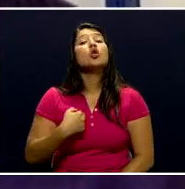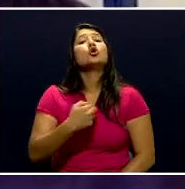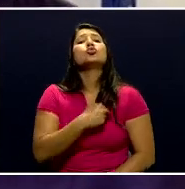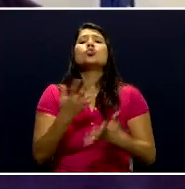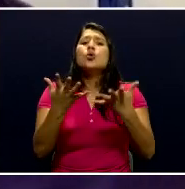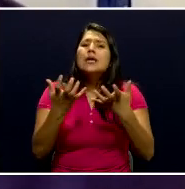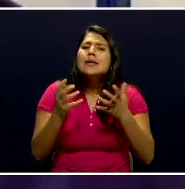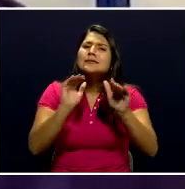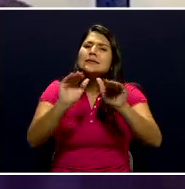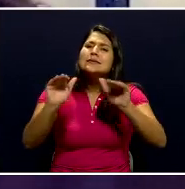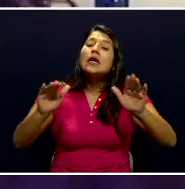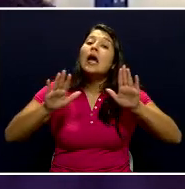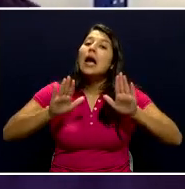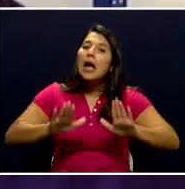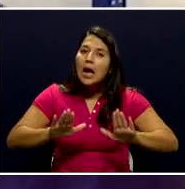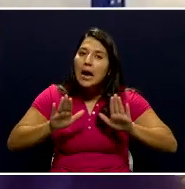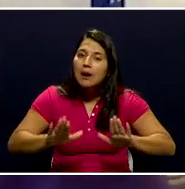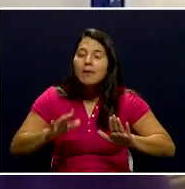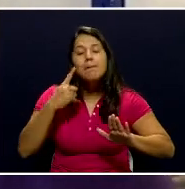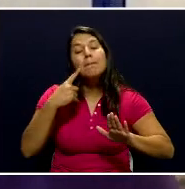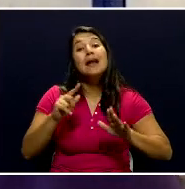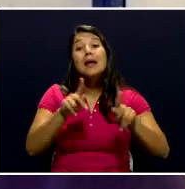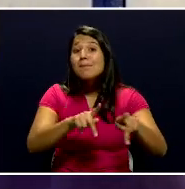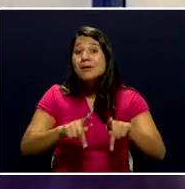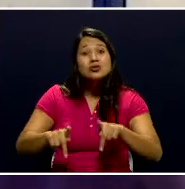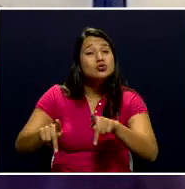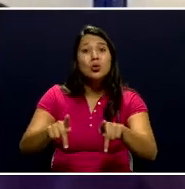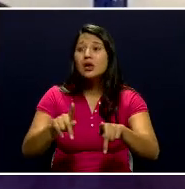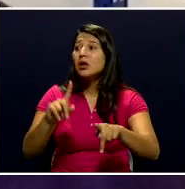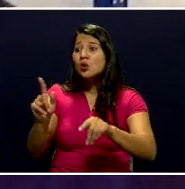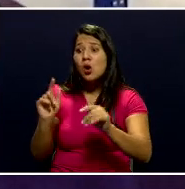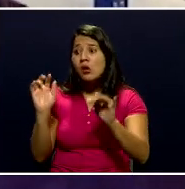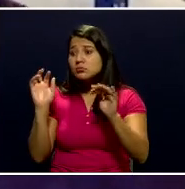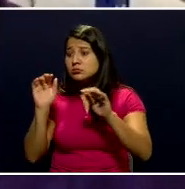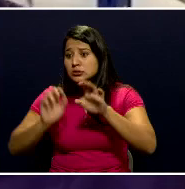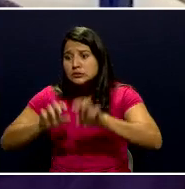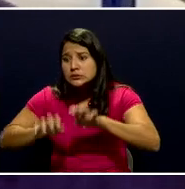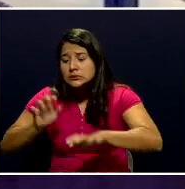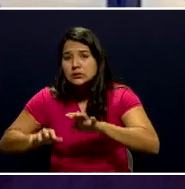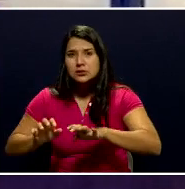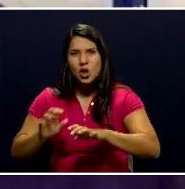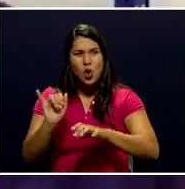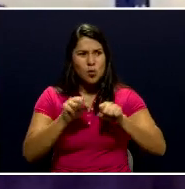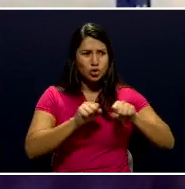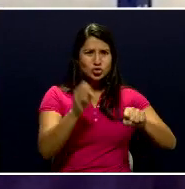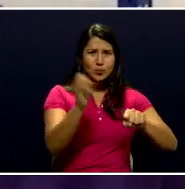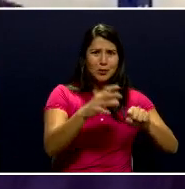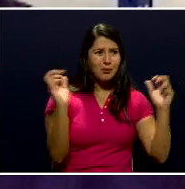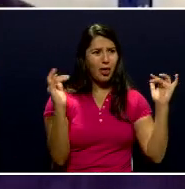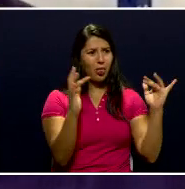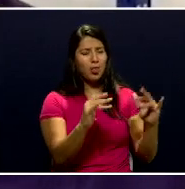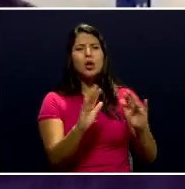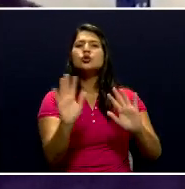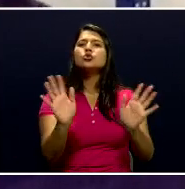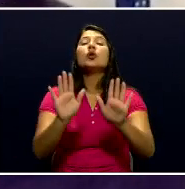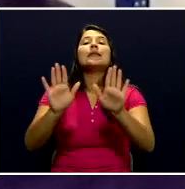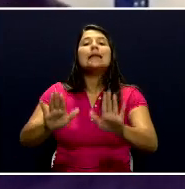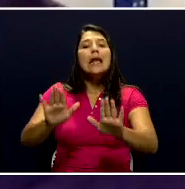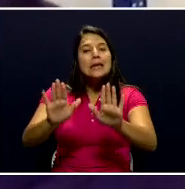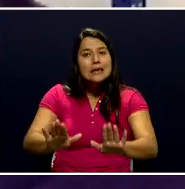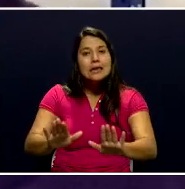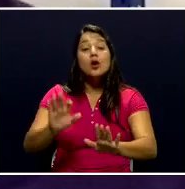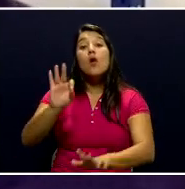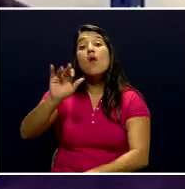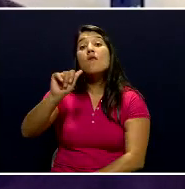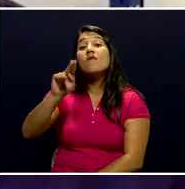un llamado a la calma para que la gente no replique en esta plataforma lo que ha estado ocurriendo en los supermercados. No se van a quedar sin el producto. La FANAL está